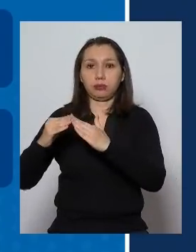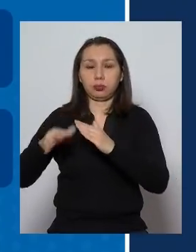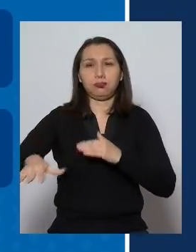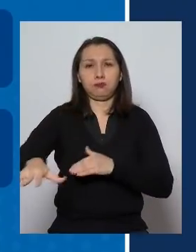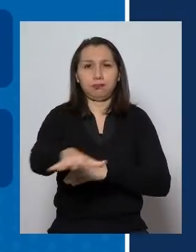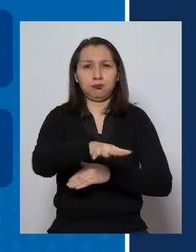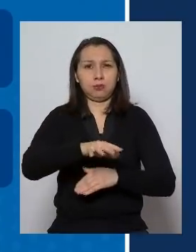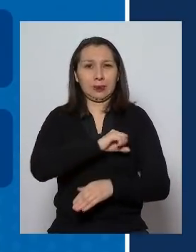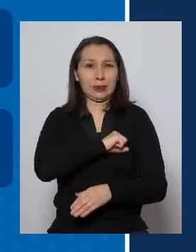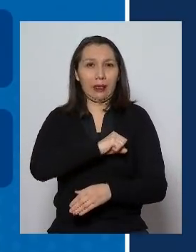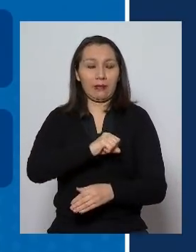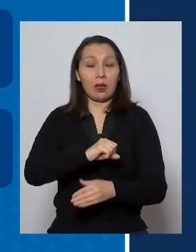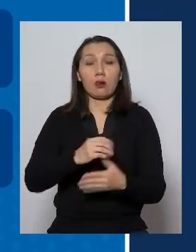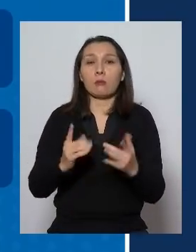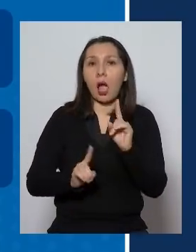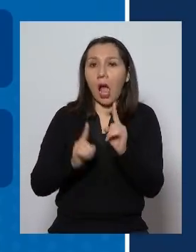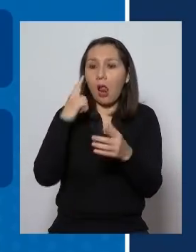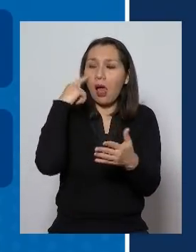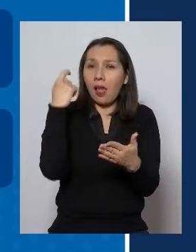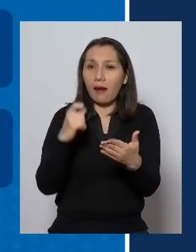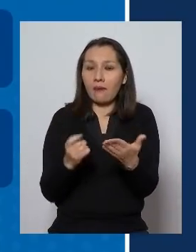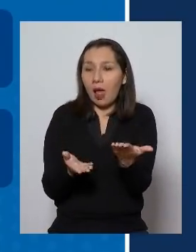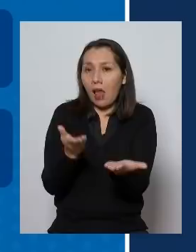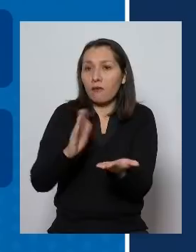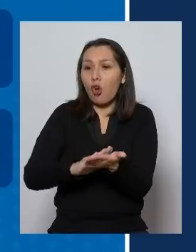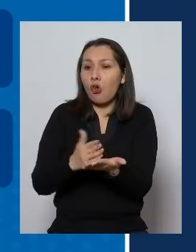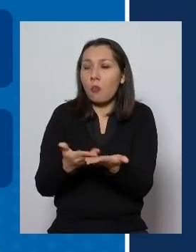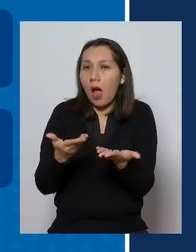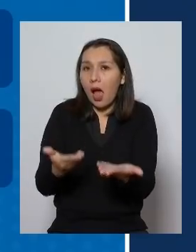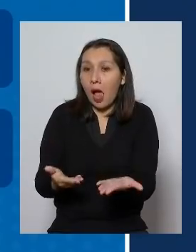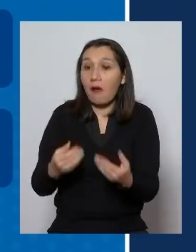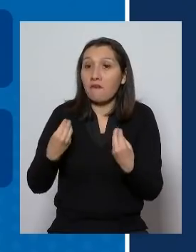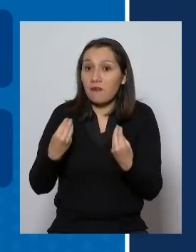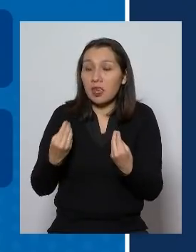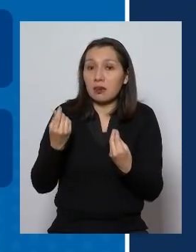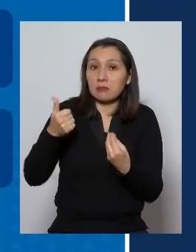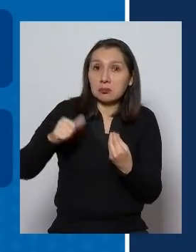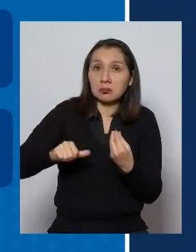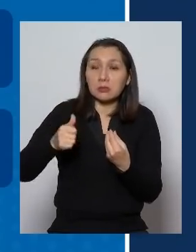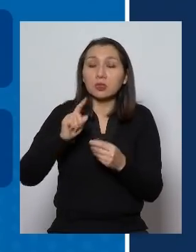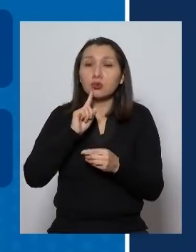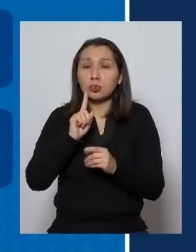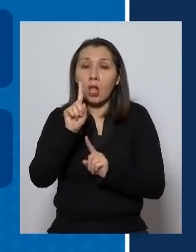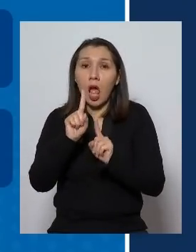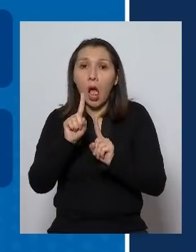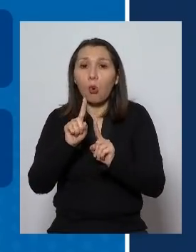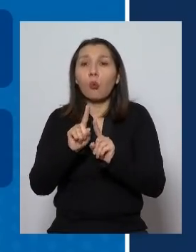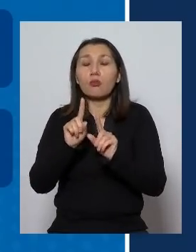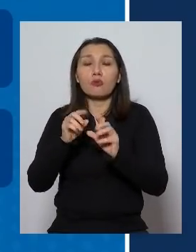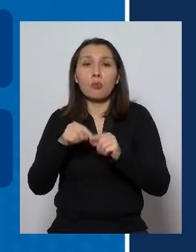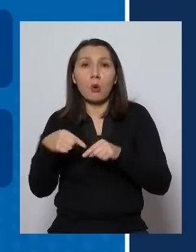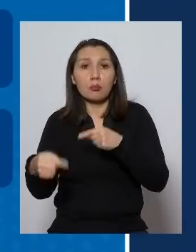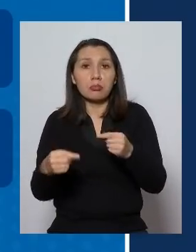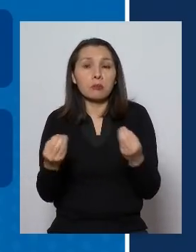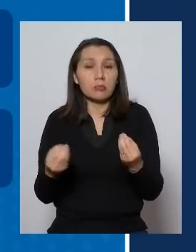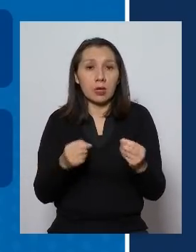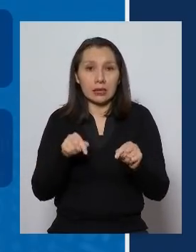el Gran Santiago. Si es que hay alguna evaluación o balance hasta ahora de cómo ha resultado y si ha tenido algún impacto esta